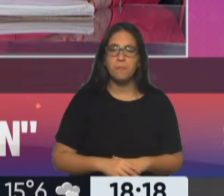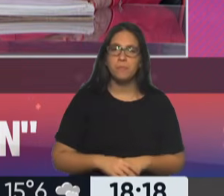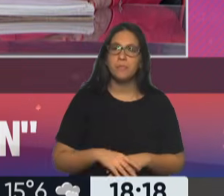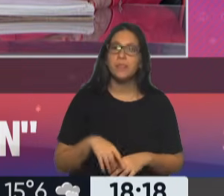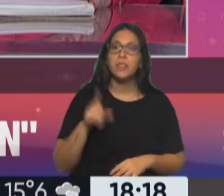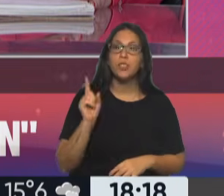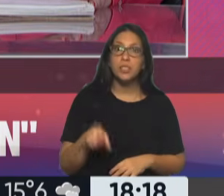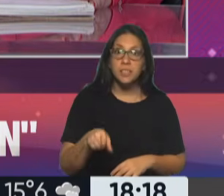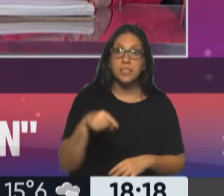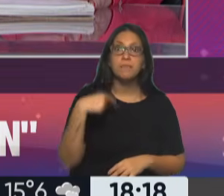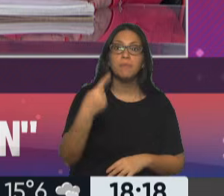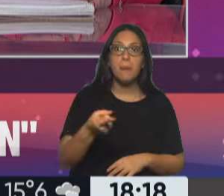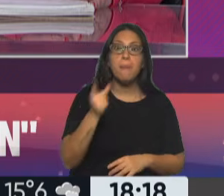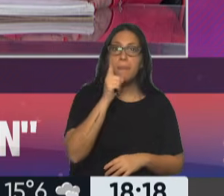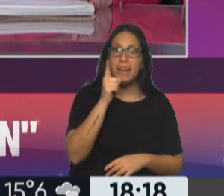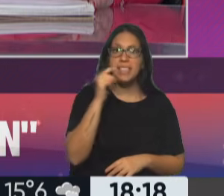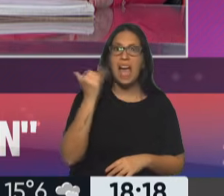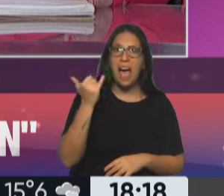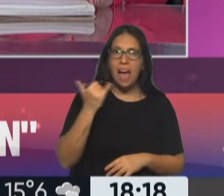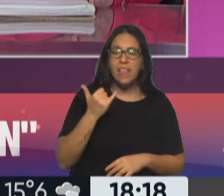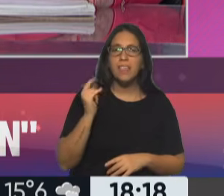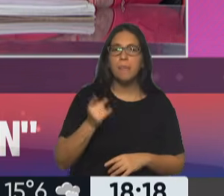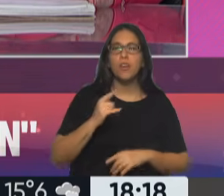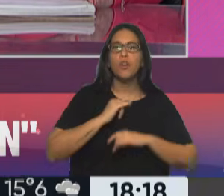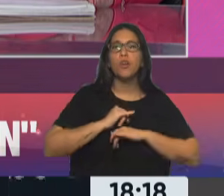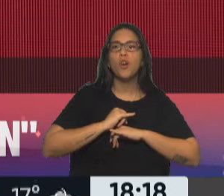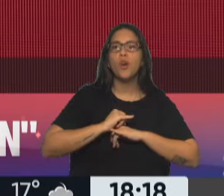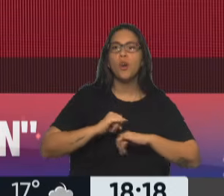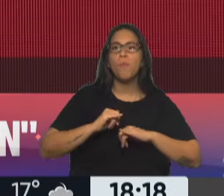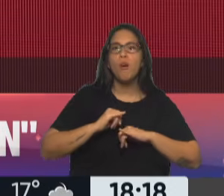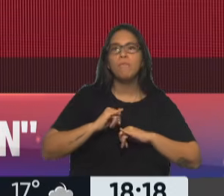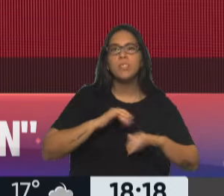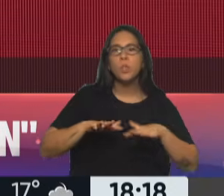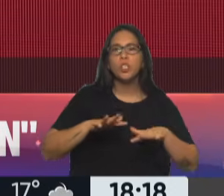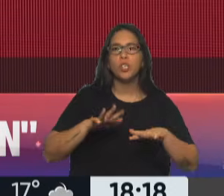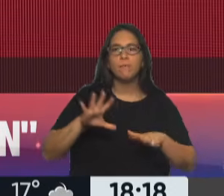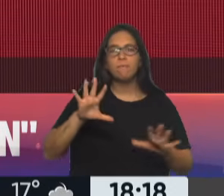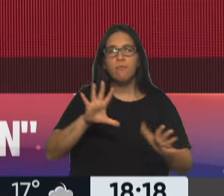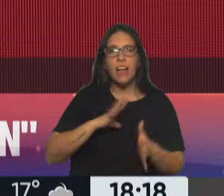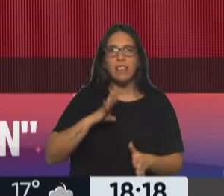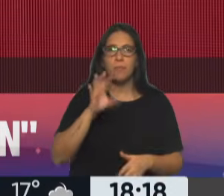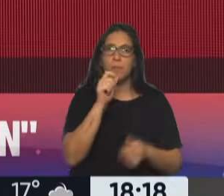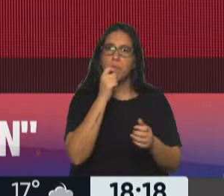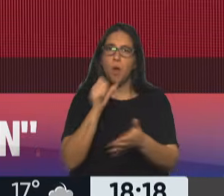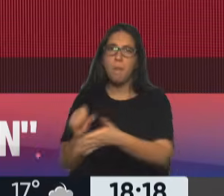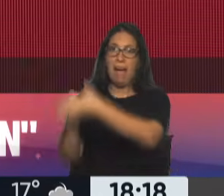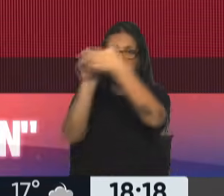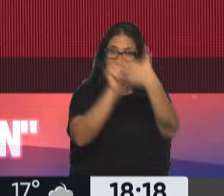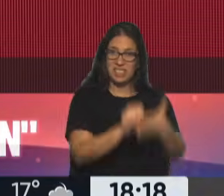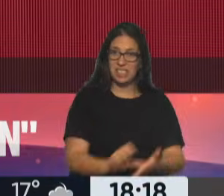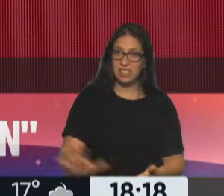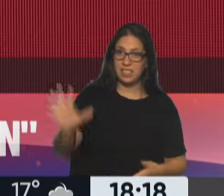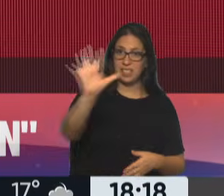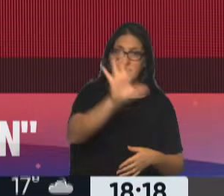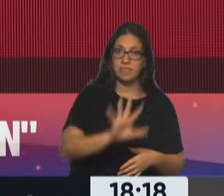que ahí también hay una consecuencia no querida, ¿no? Porque hay un escenario en Oriente Medio que se puede volver a armar con